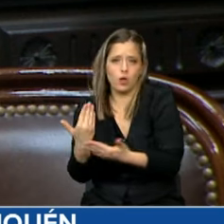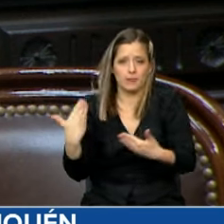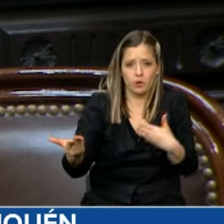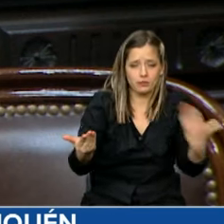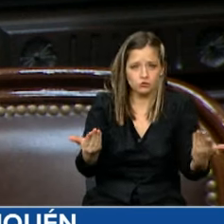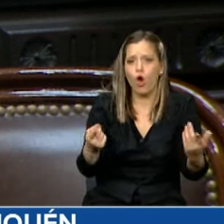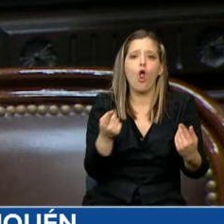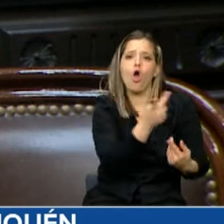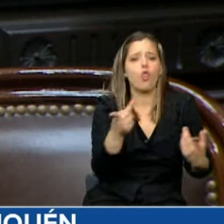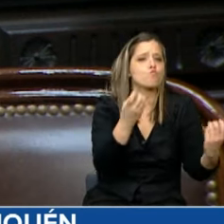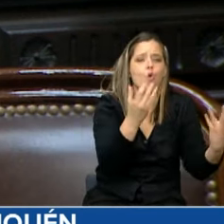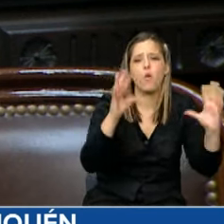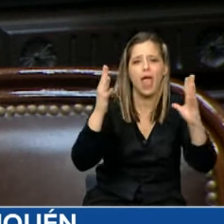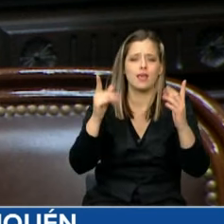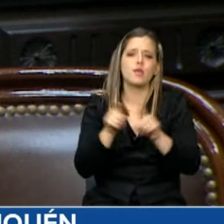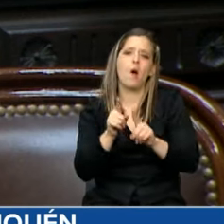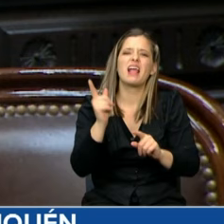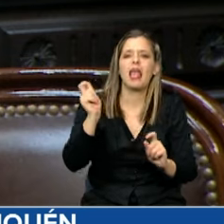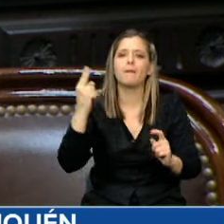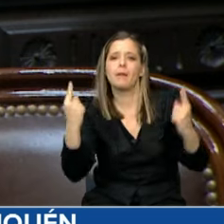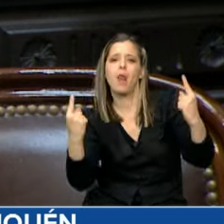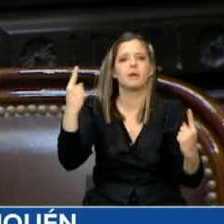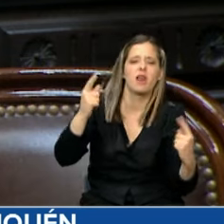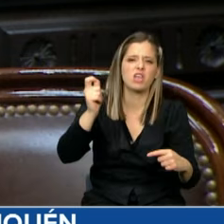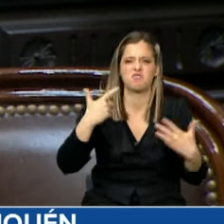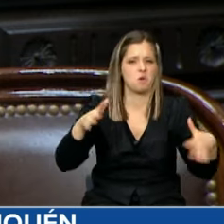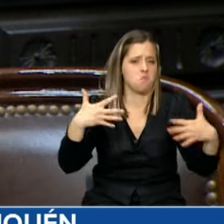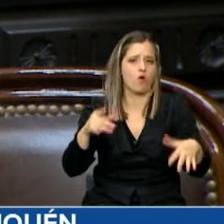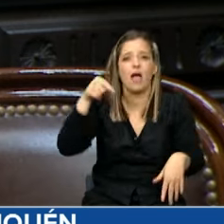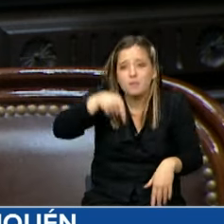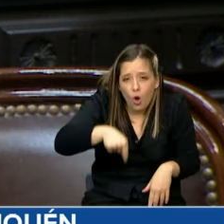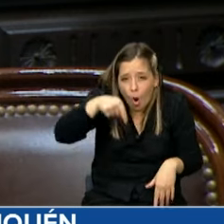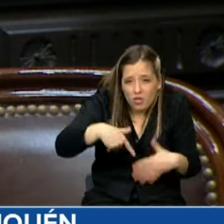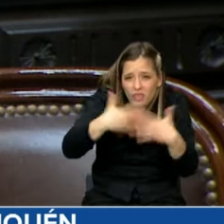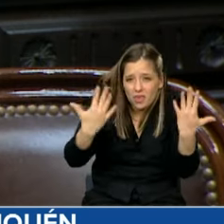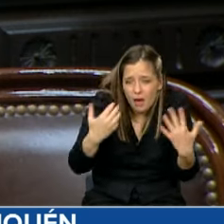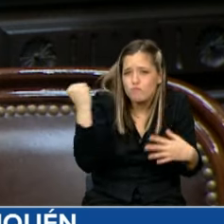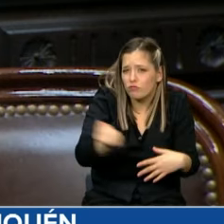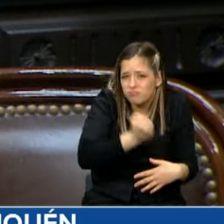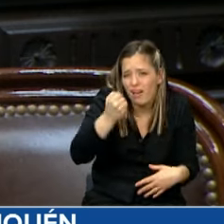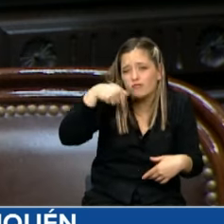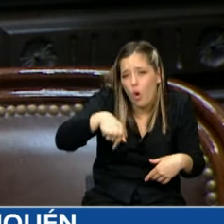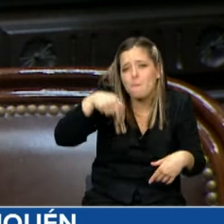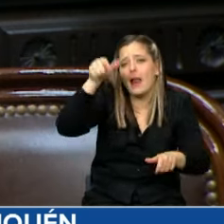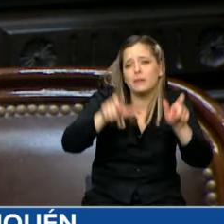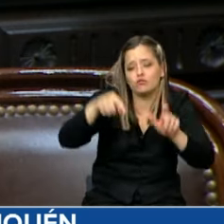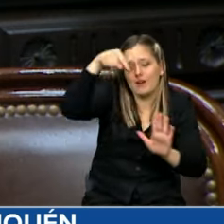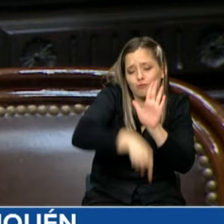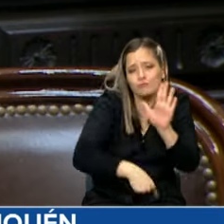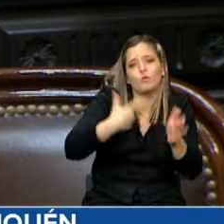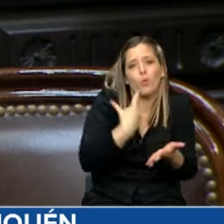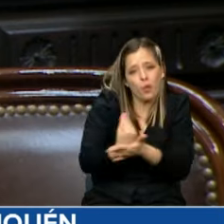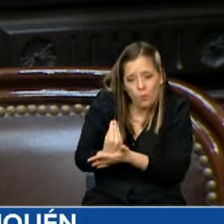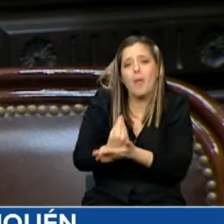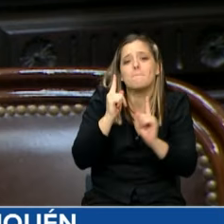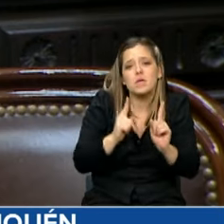iniciativa Lo importante es que la clase política hoy en un día histórico para neuquen para los patagónicos y para la Argentina va a sancionar